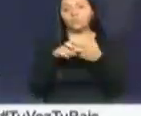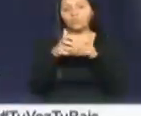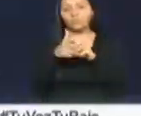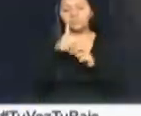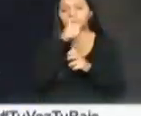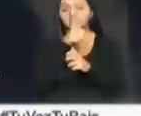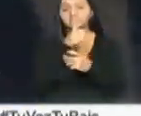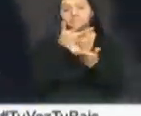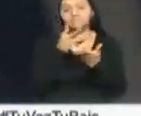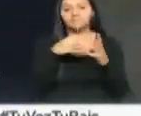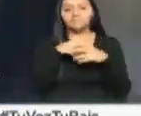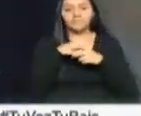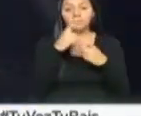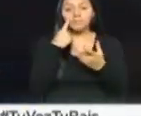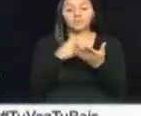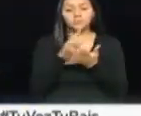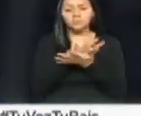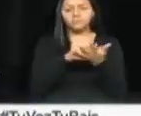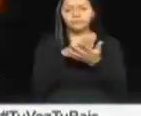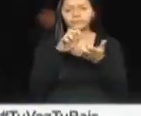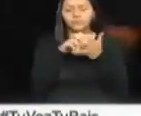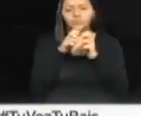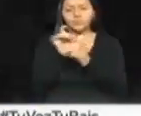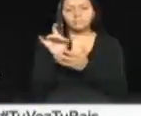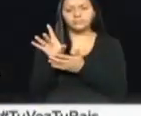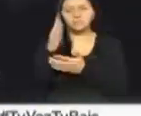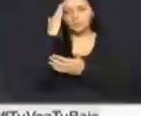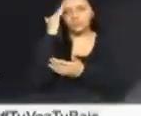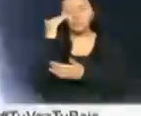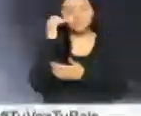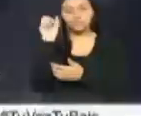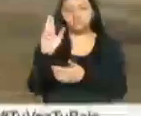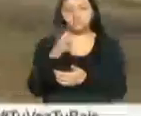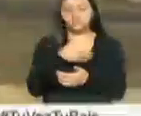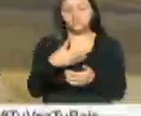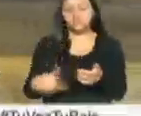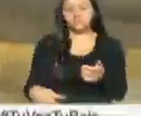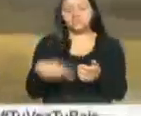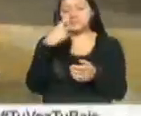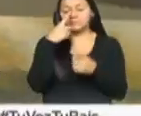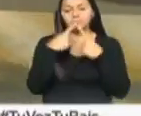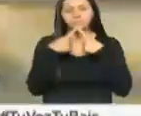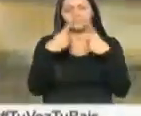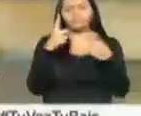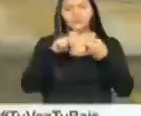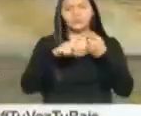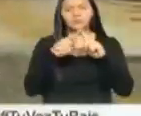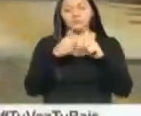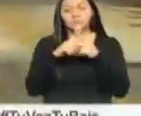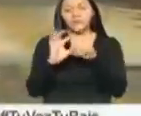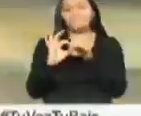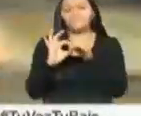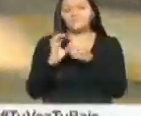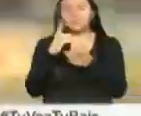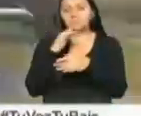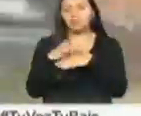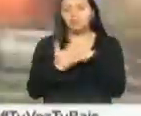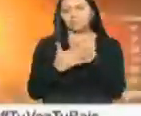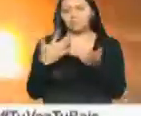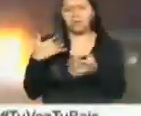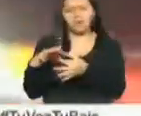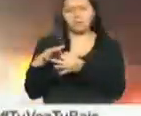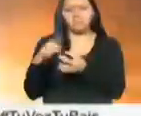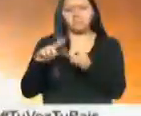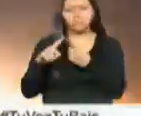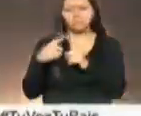de Estado. El escándalo que derrocó a Park comenzó en 2016, cuando se reveló que su amiga Chun Sung-sil aprovechó su influencia para